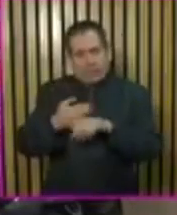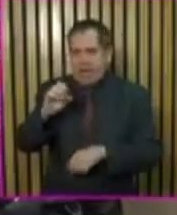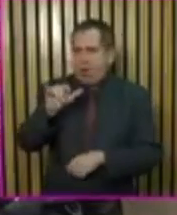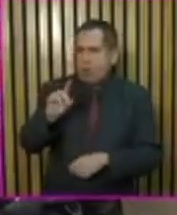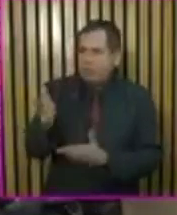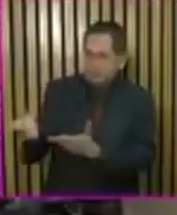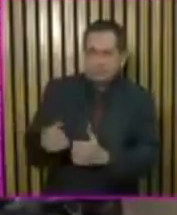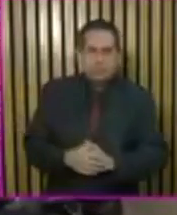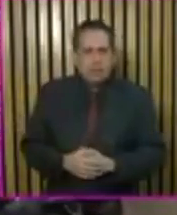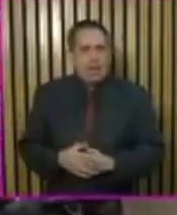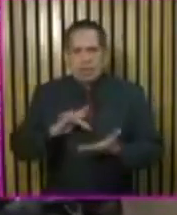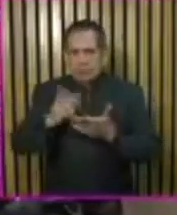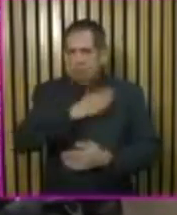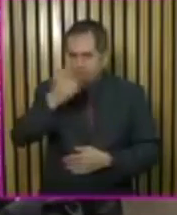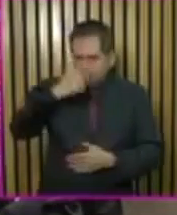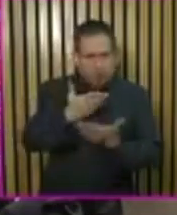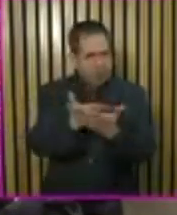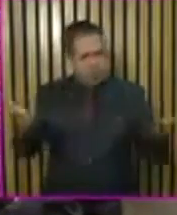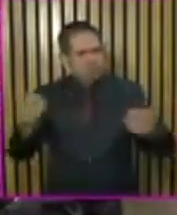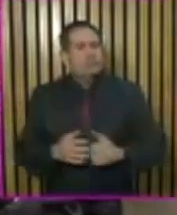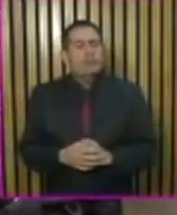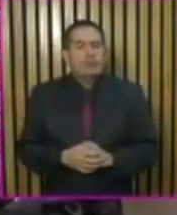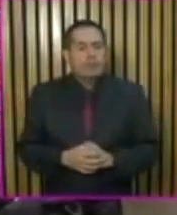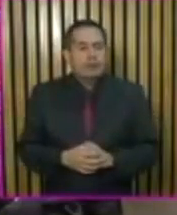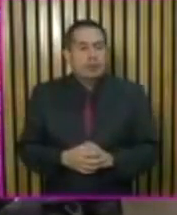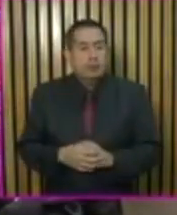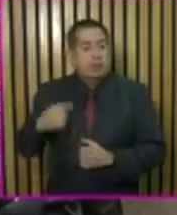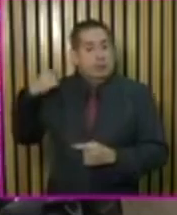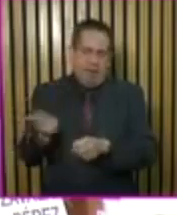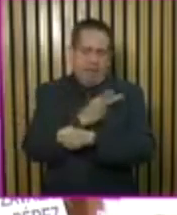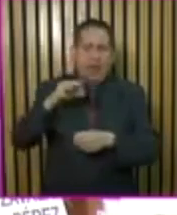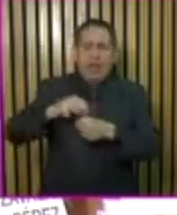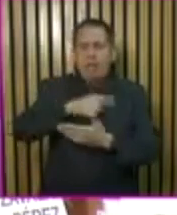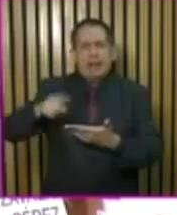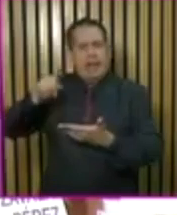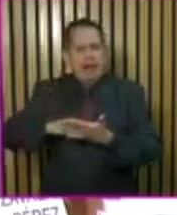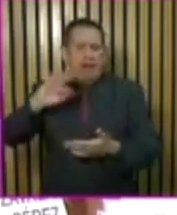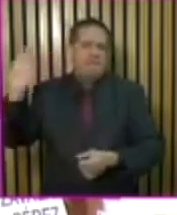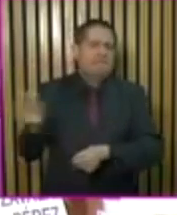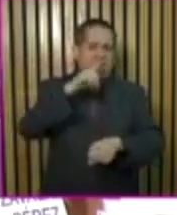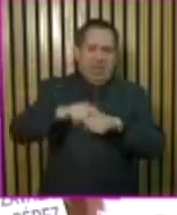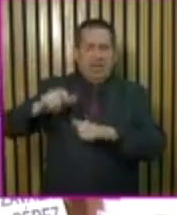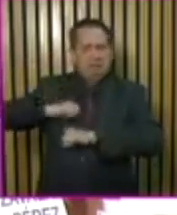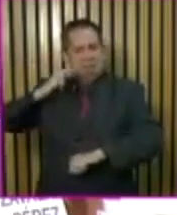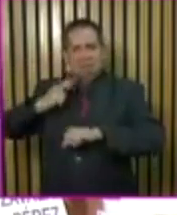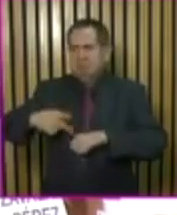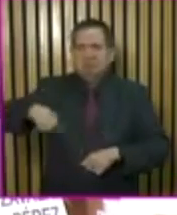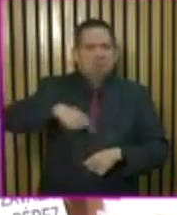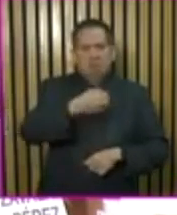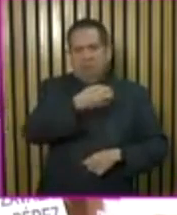que los recursos que solicitará el ine para el ejercicio 2019 serán los estrictamente necesarios y se mantendrá el compromiso con la austeridad